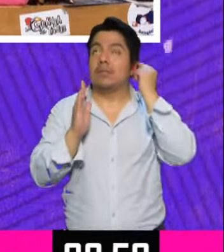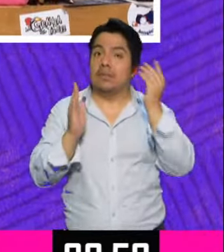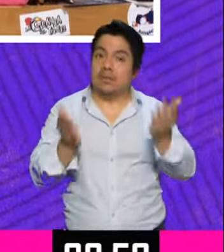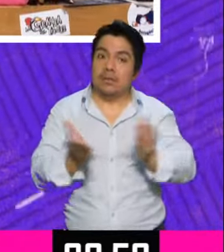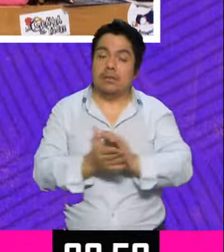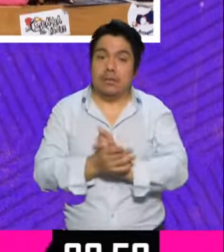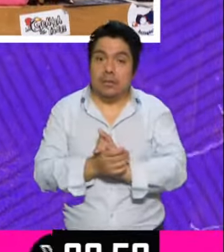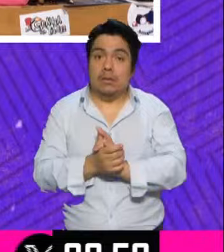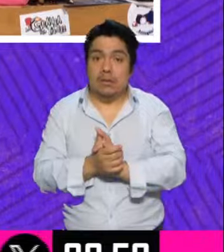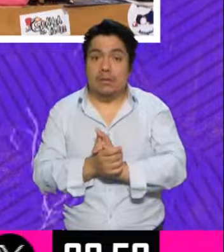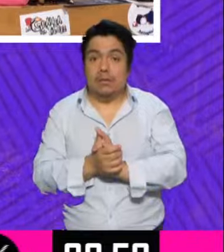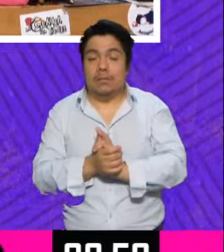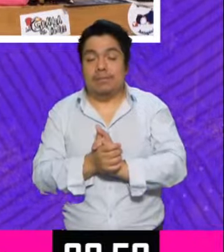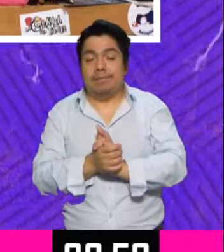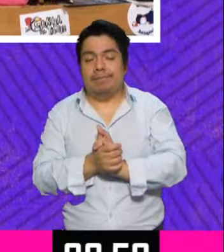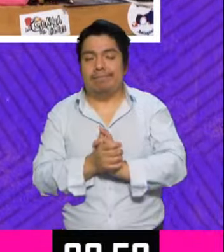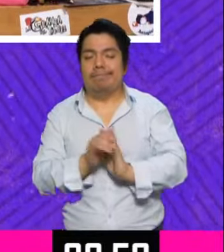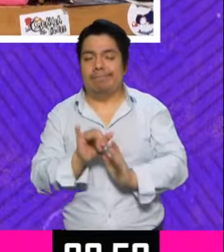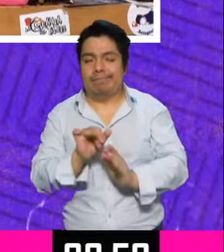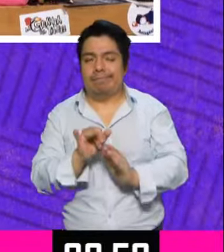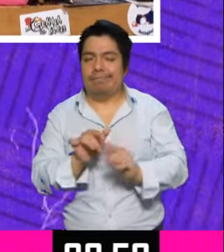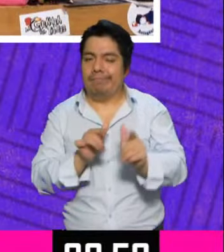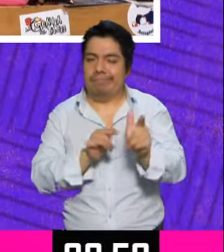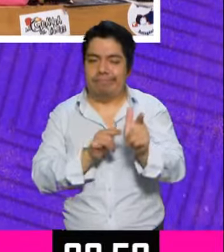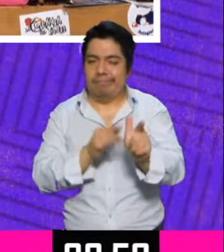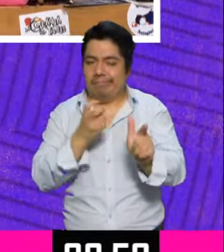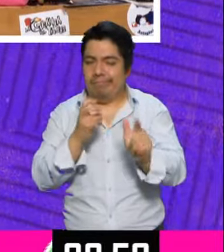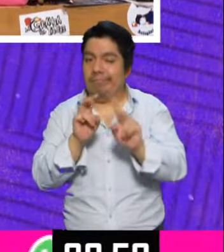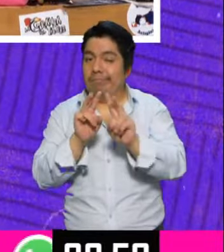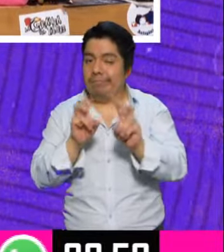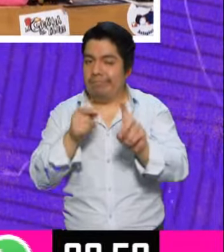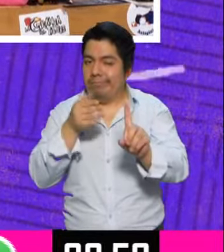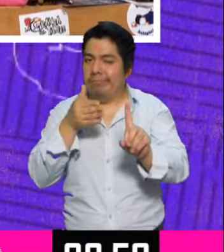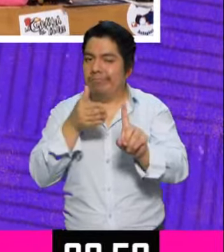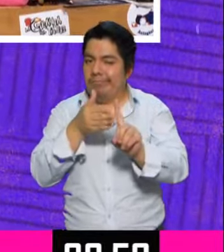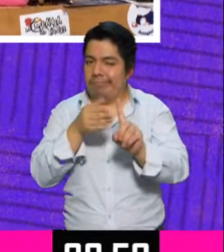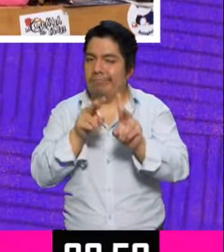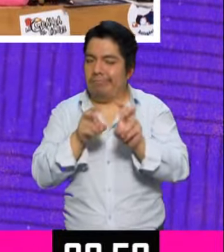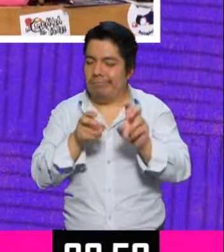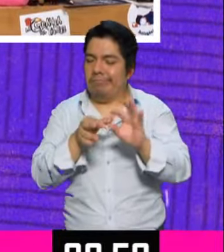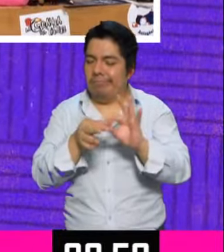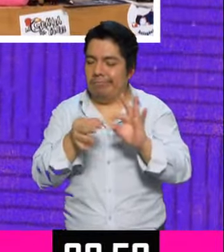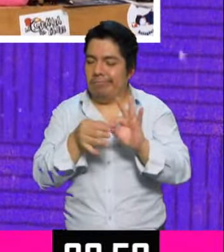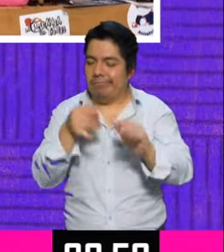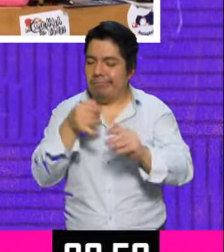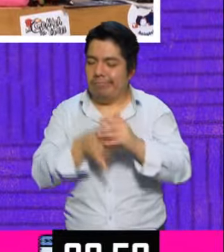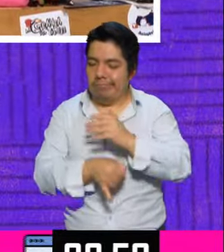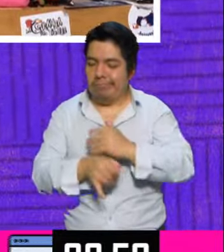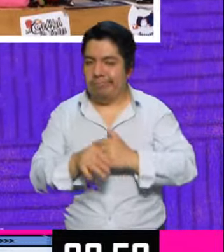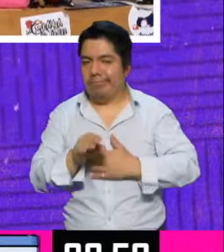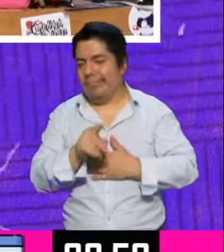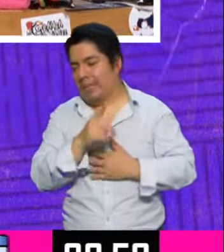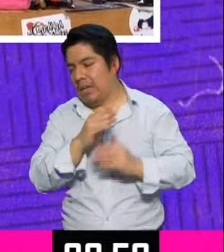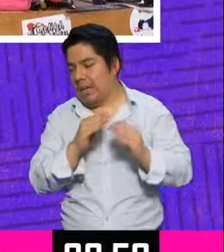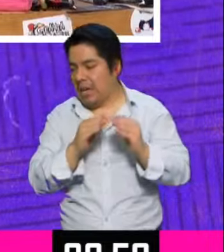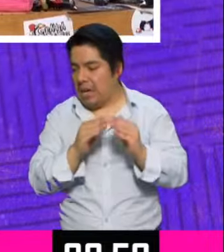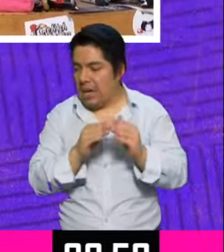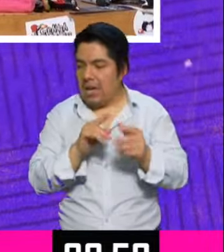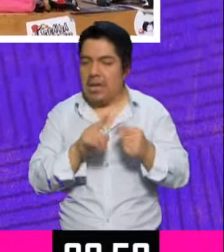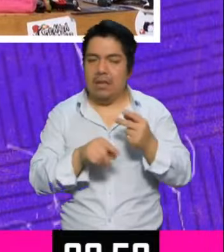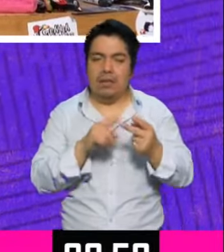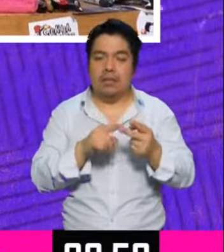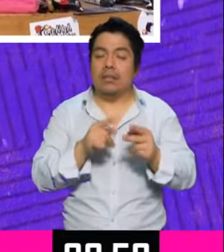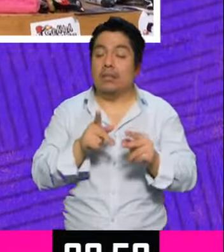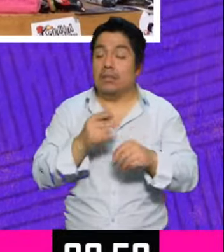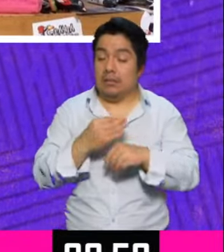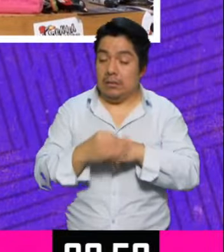favor le vamos a tener que seguir al tema le vamos a tener que seguir al tema del born out en casa y demás pero por